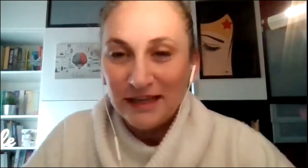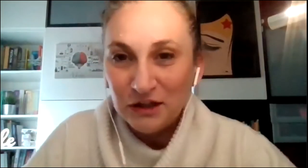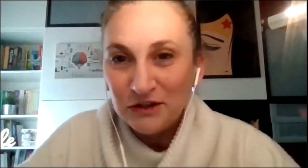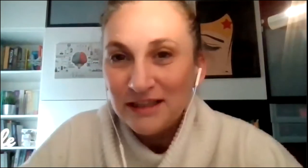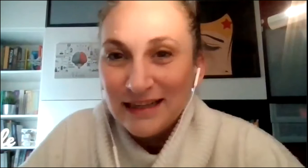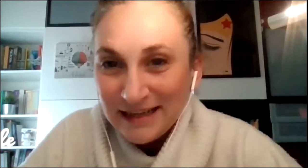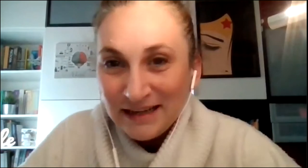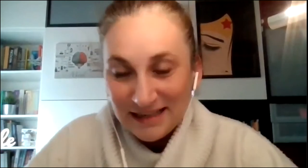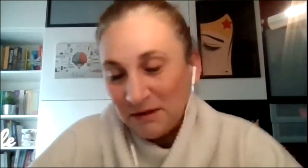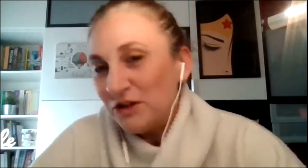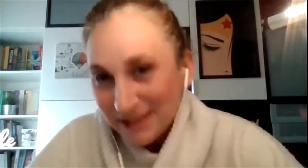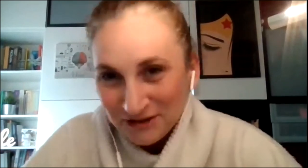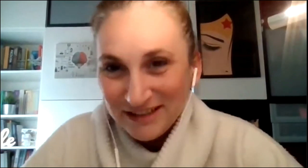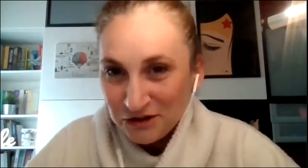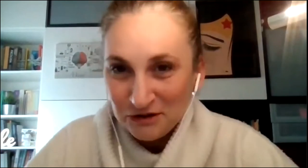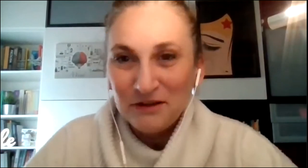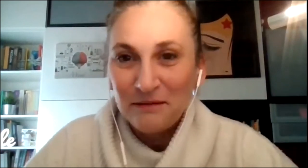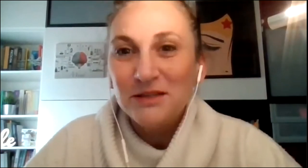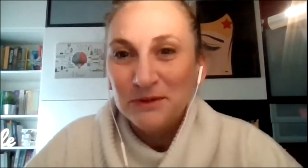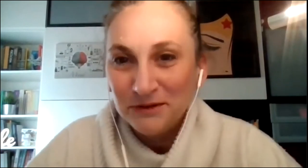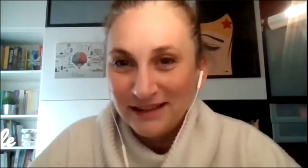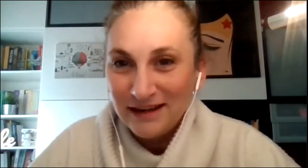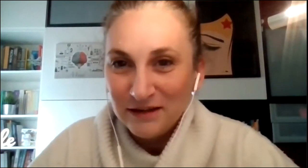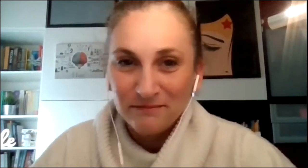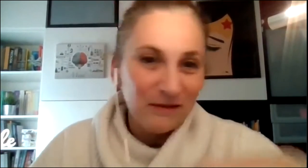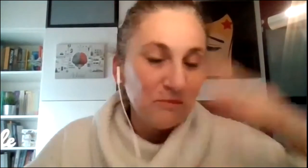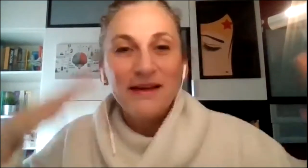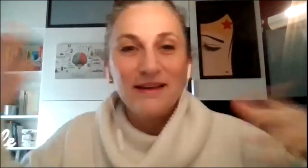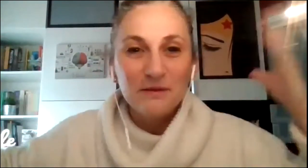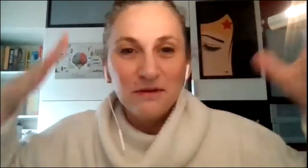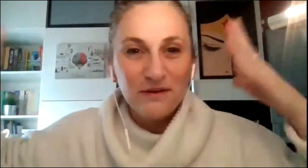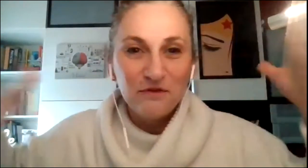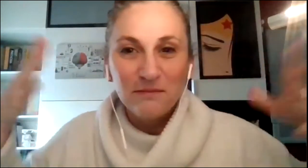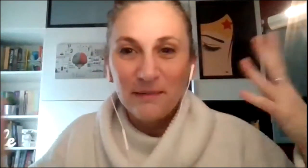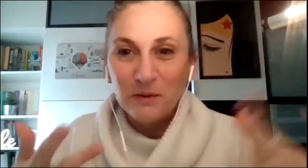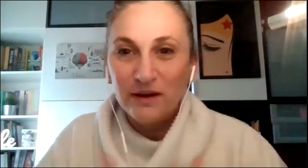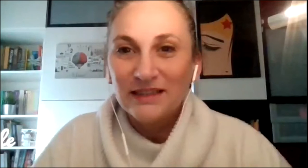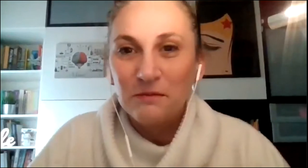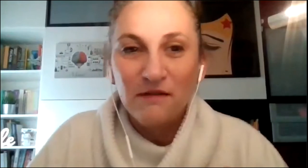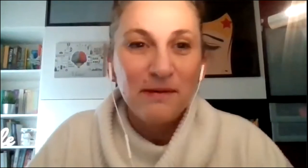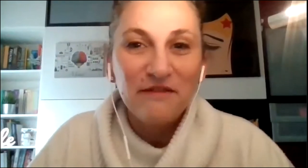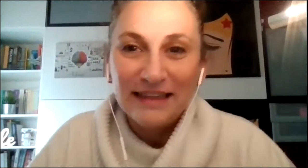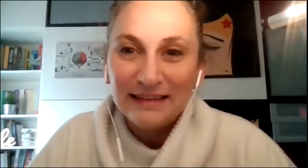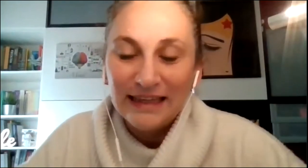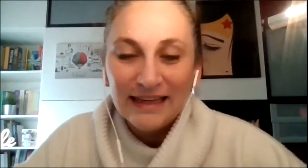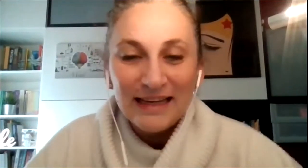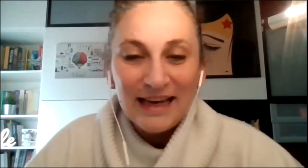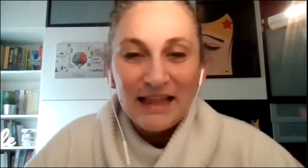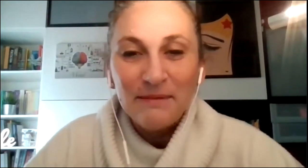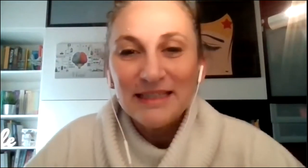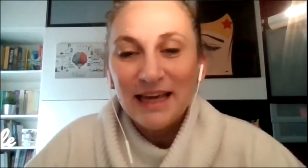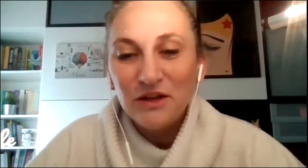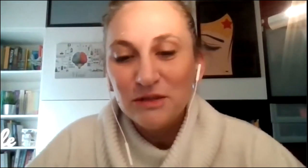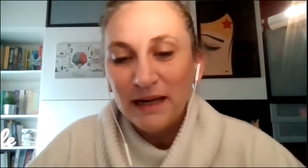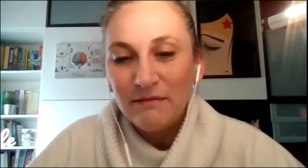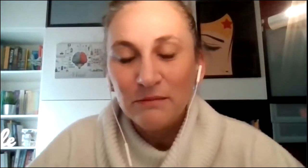poco extraños, es que mi hijo es eso, yo lo estoy viendo ahora mismo, ¿no? Él se mueve de una forma peculiar, se mueve de una forma diferente.